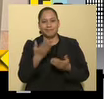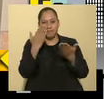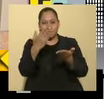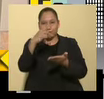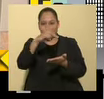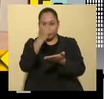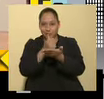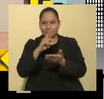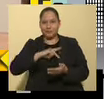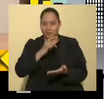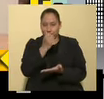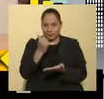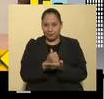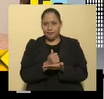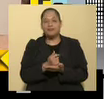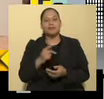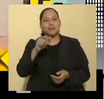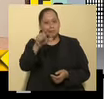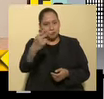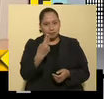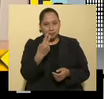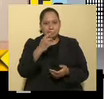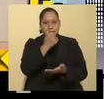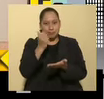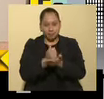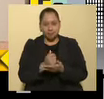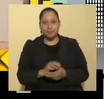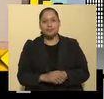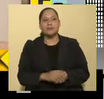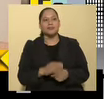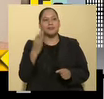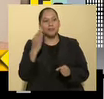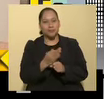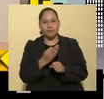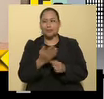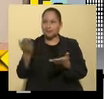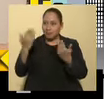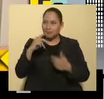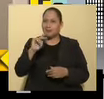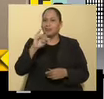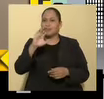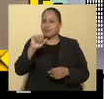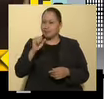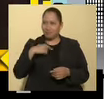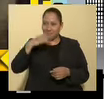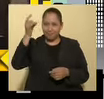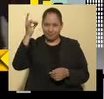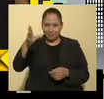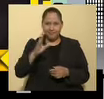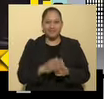ciudad, mi ciudad, nuestra ciudad. Y ahora sí que me echen a Picasso, maestro, porque ya salió.